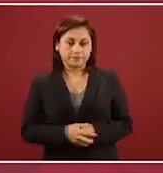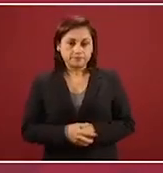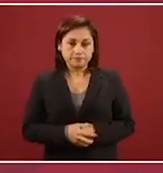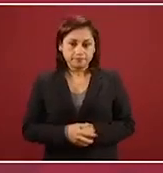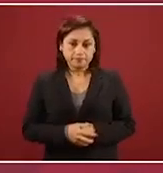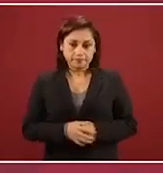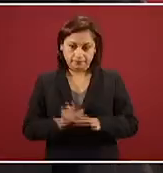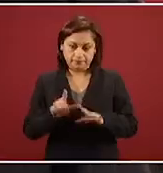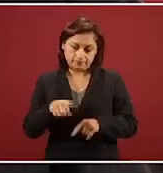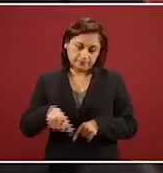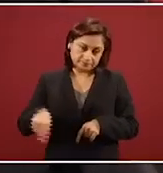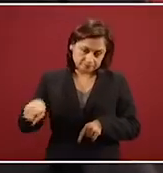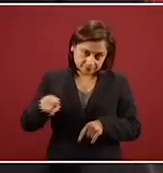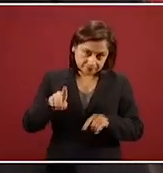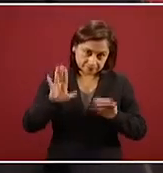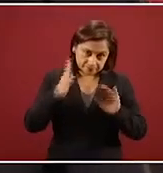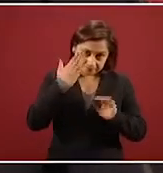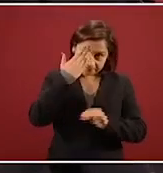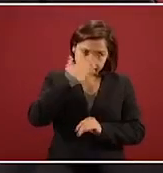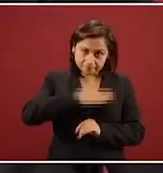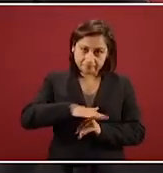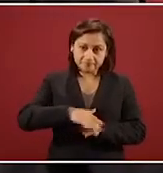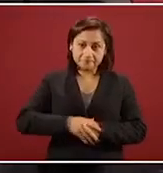Para que. Sí.